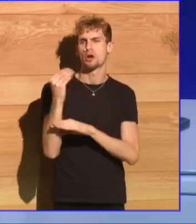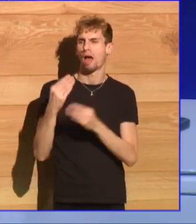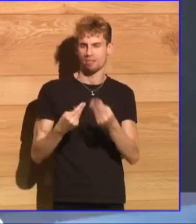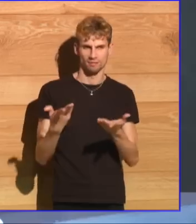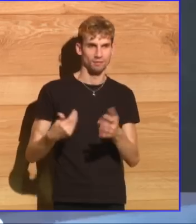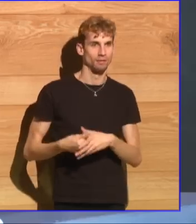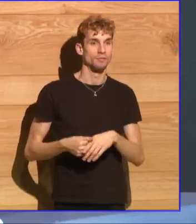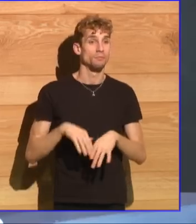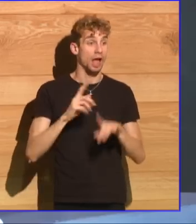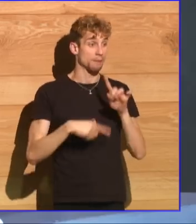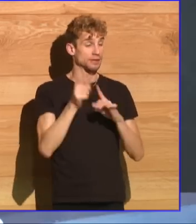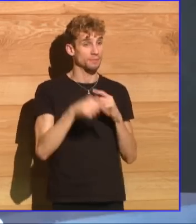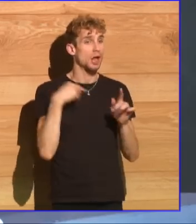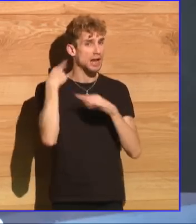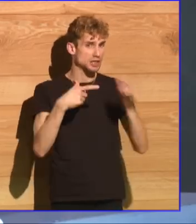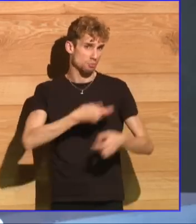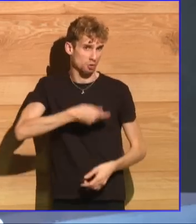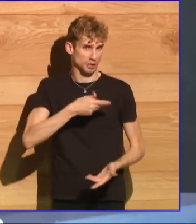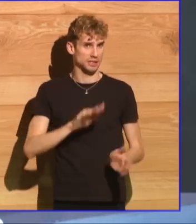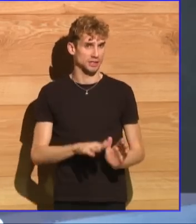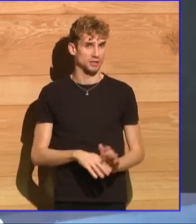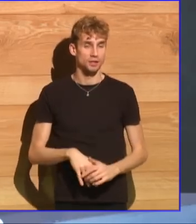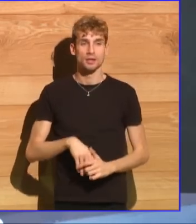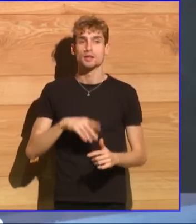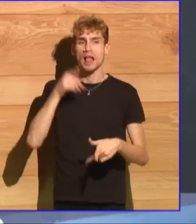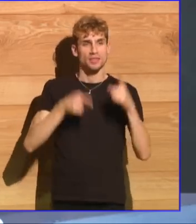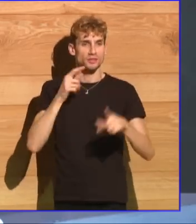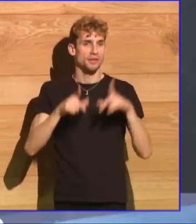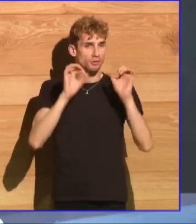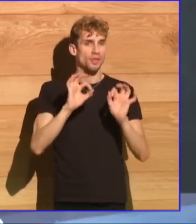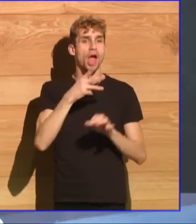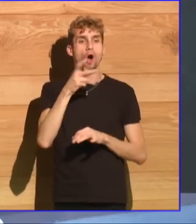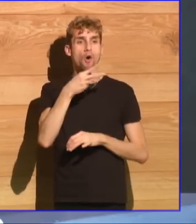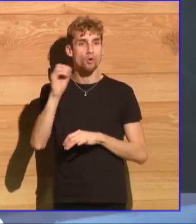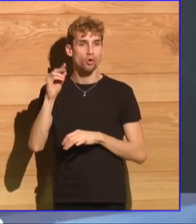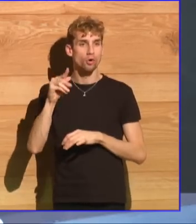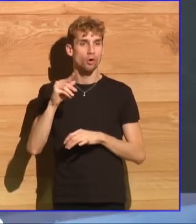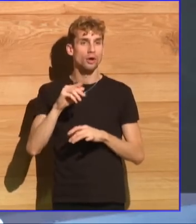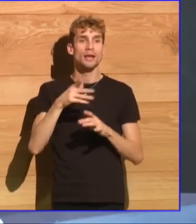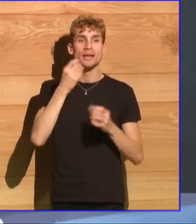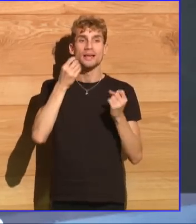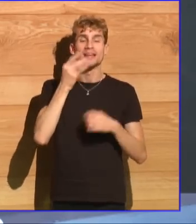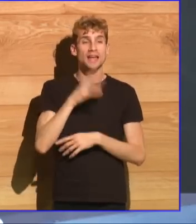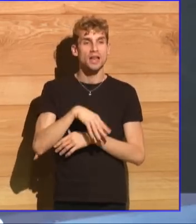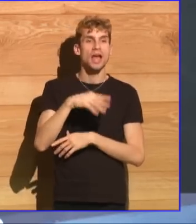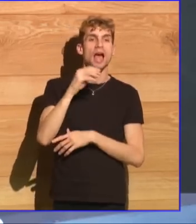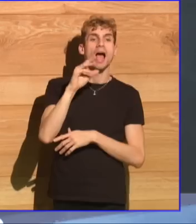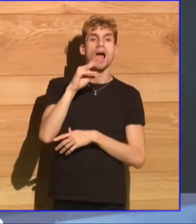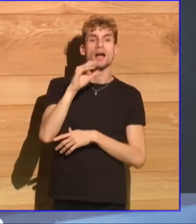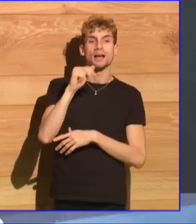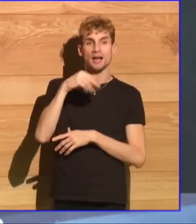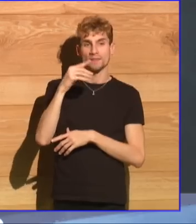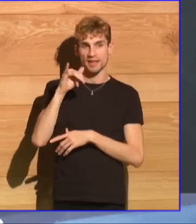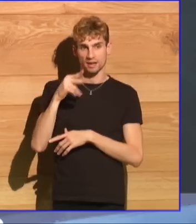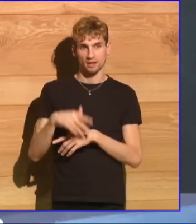a la vez crea un gran clásico. Claro, el director de foto en realidad de Hook era Dean Candy. No sé quién